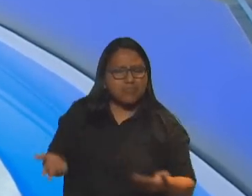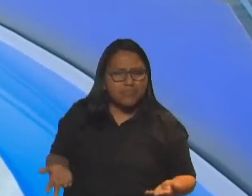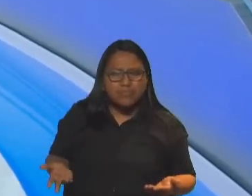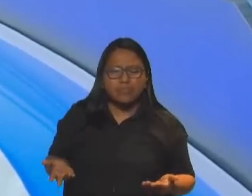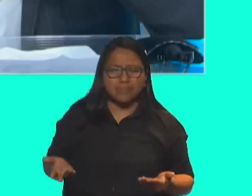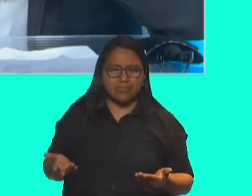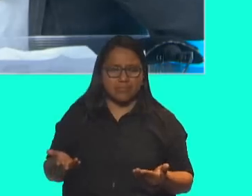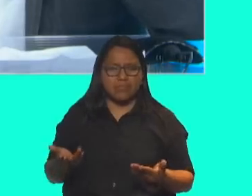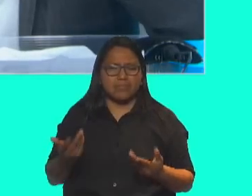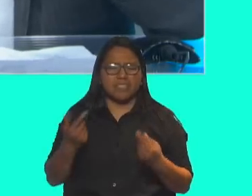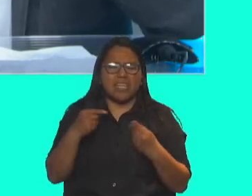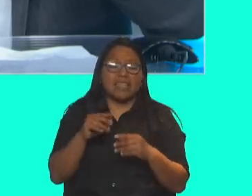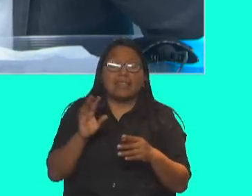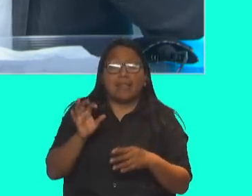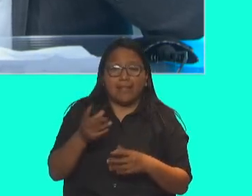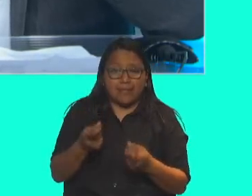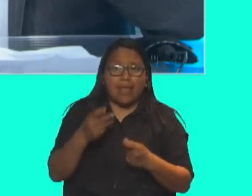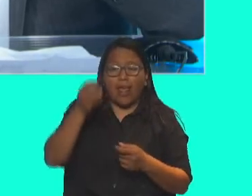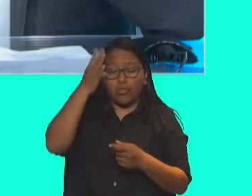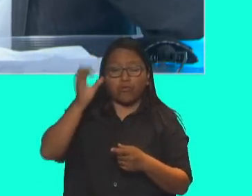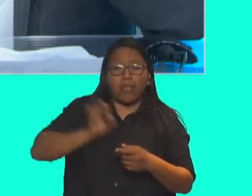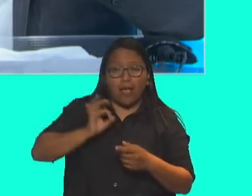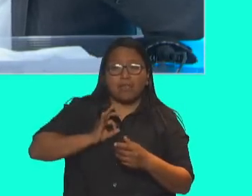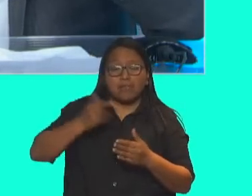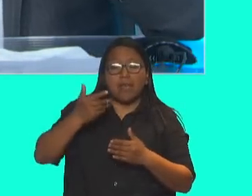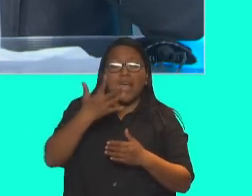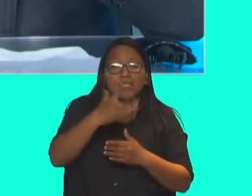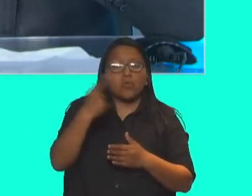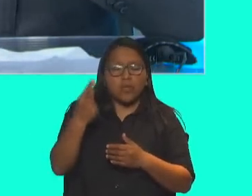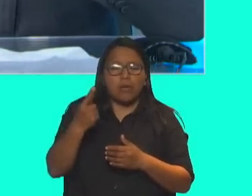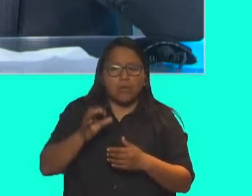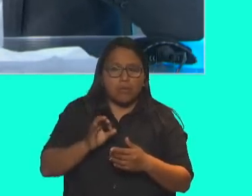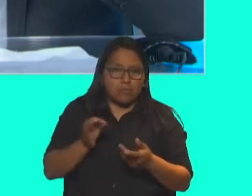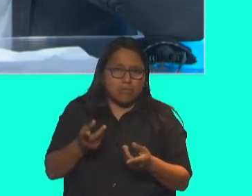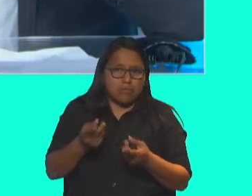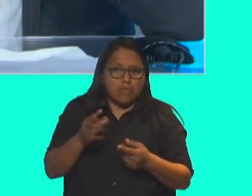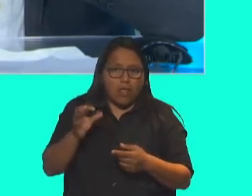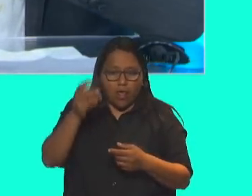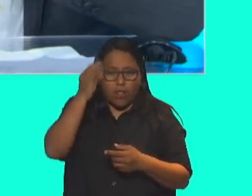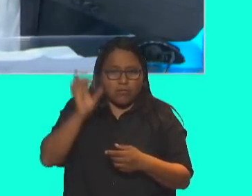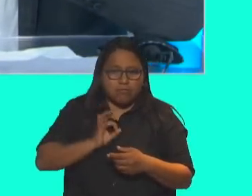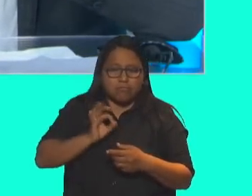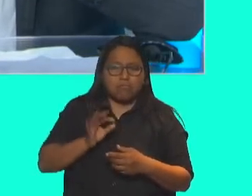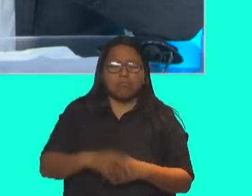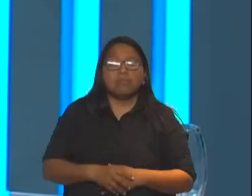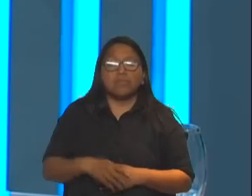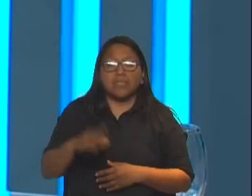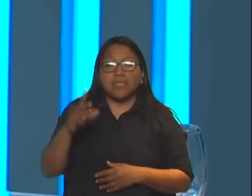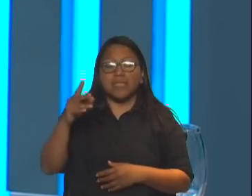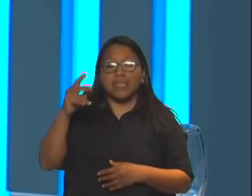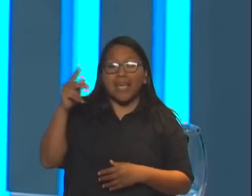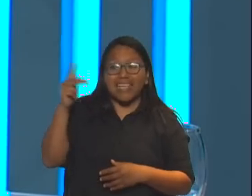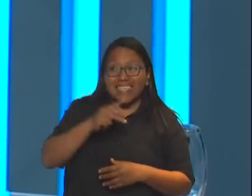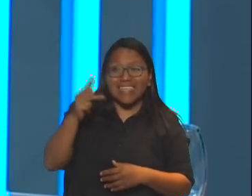se requiere un 12 años para llegar a eso para llegar al 51 parte me corregís más yes néstor tomó el país con una participación